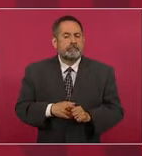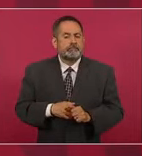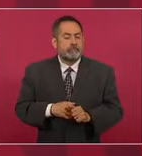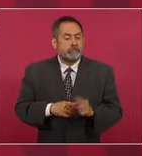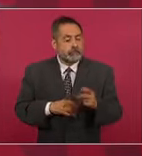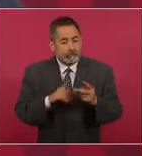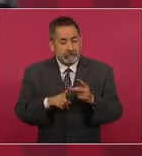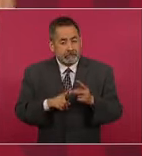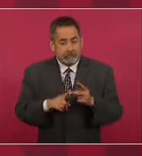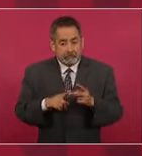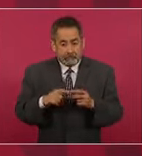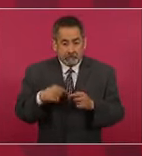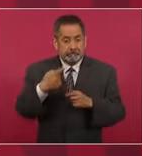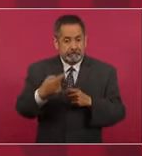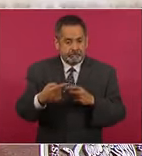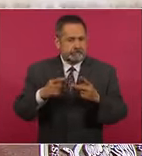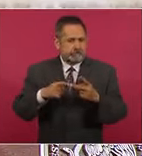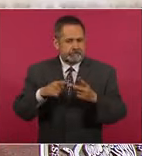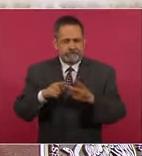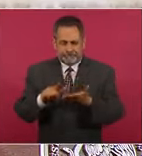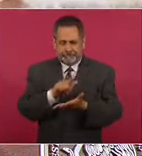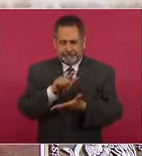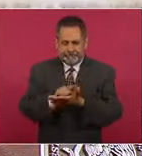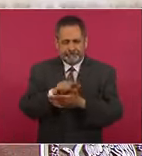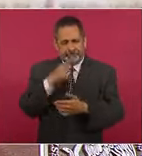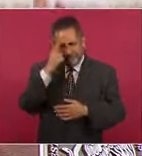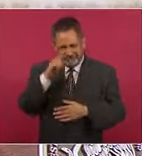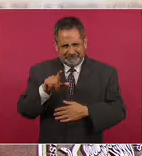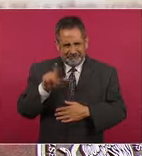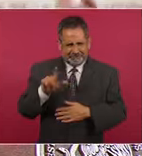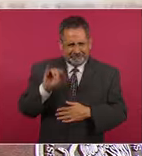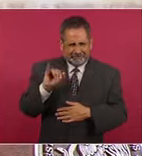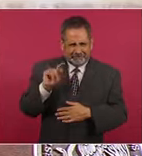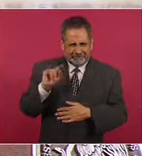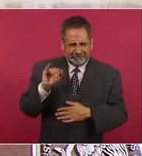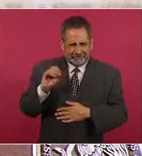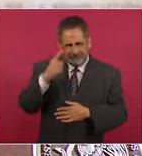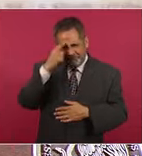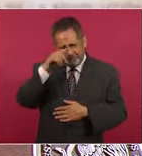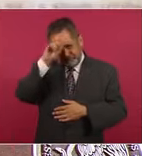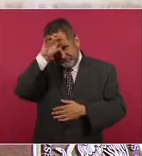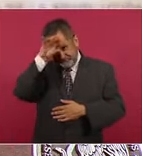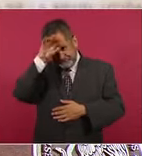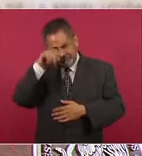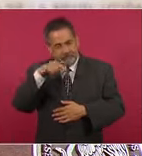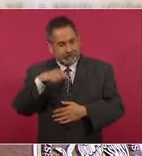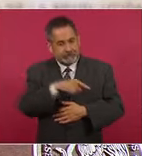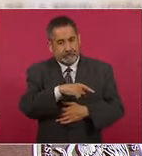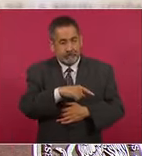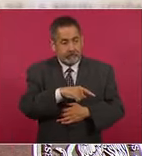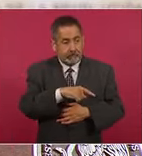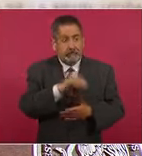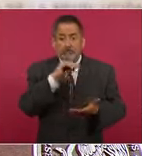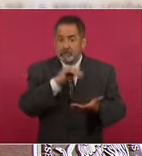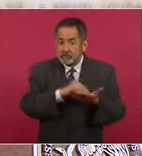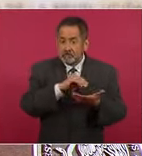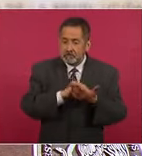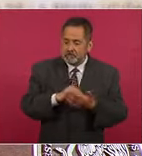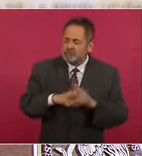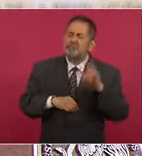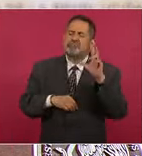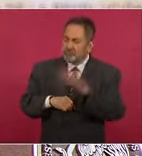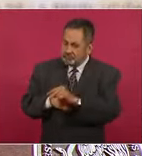Pero todavía se envía la ley minera y votan en contra